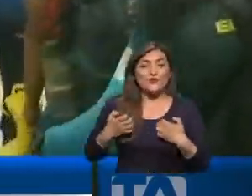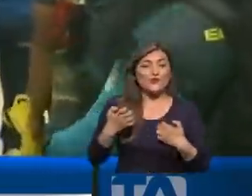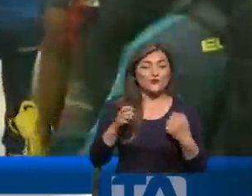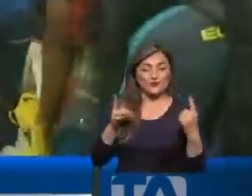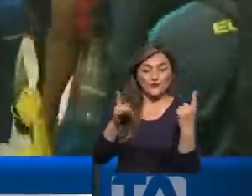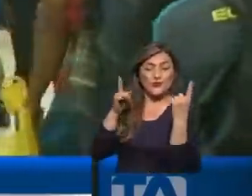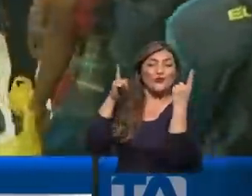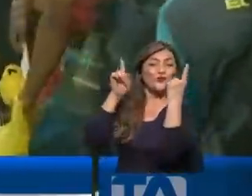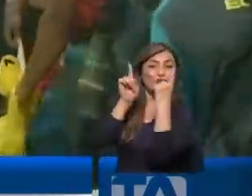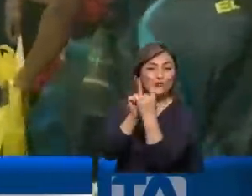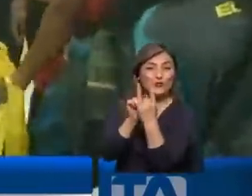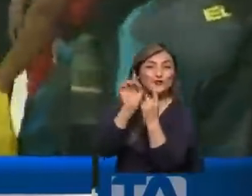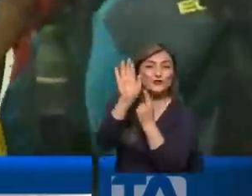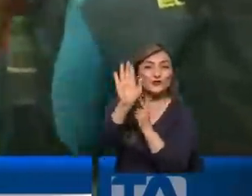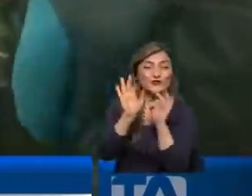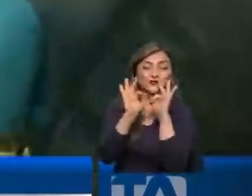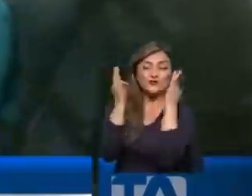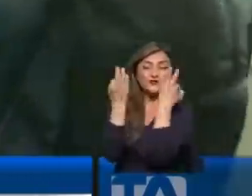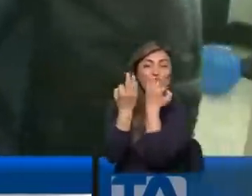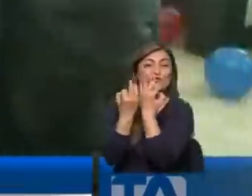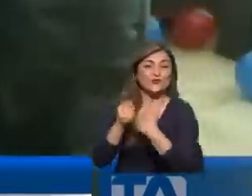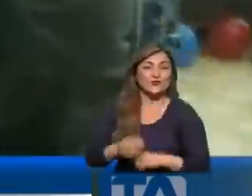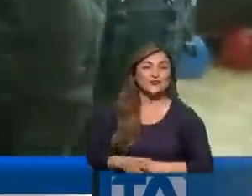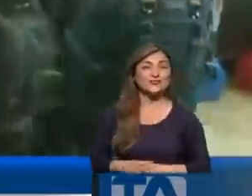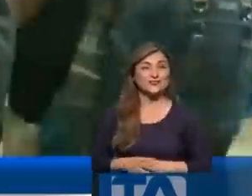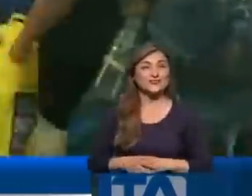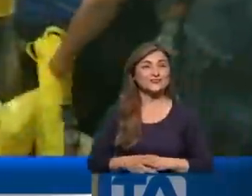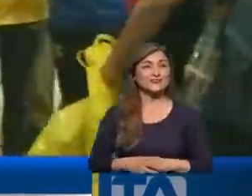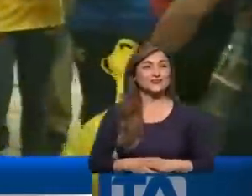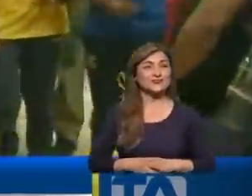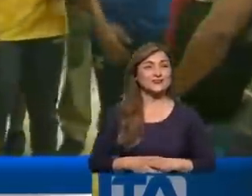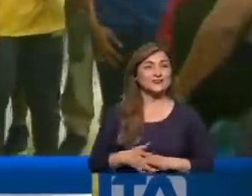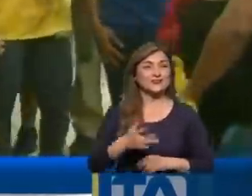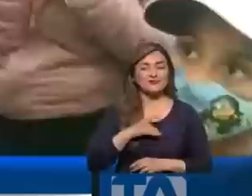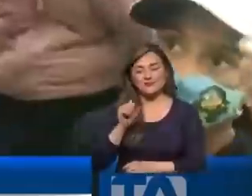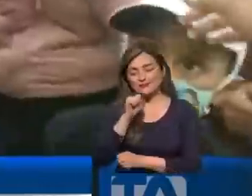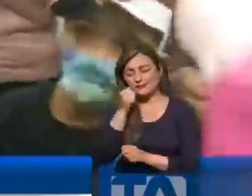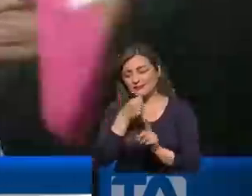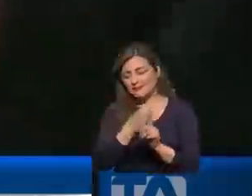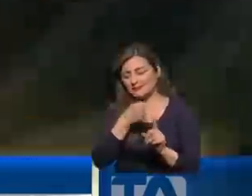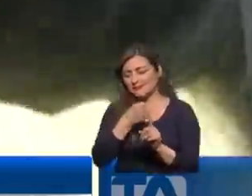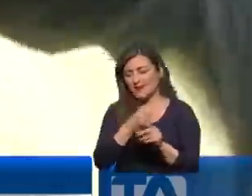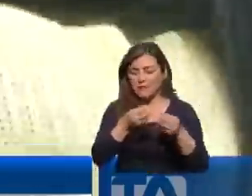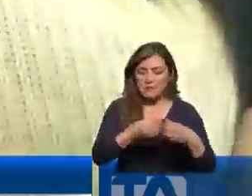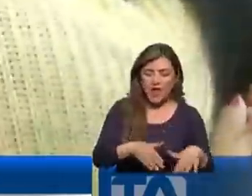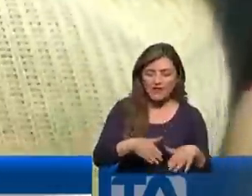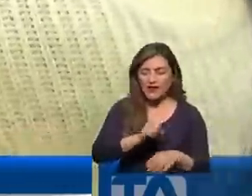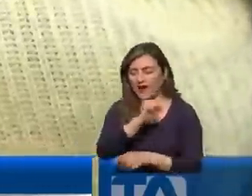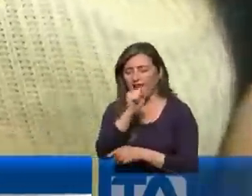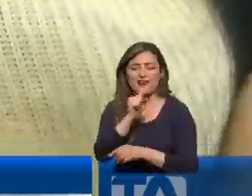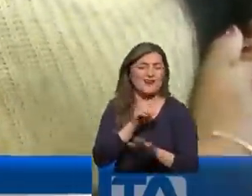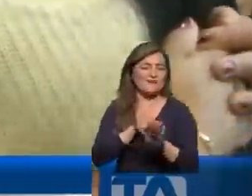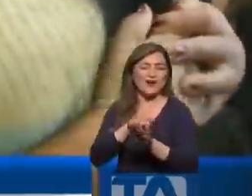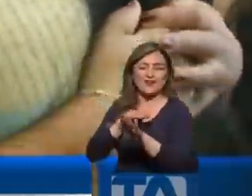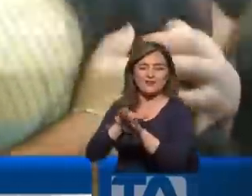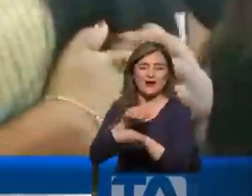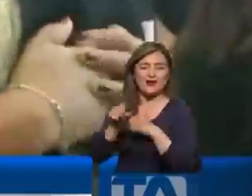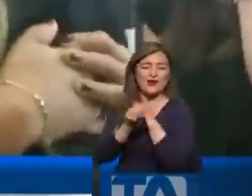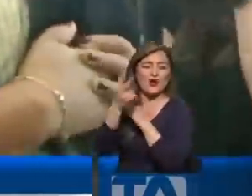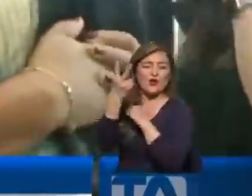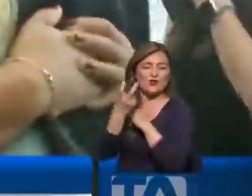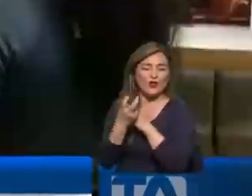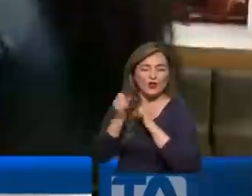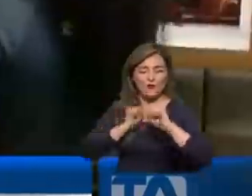El encuentro con sus familiares, esos que están en los triunfos y en las derrotas. 12 años de esfuerzo y